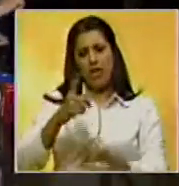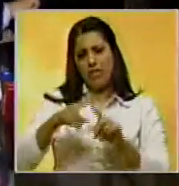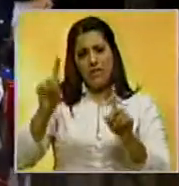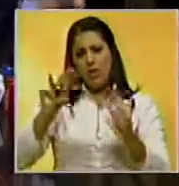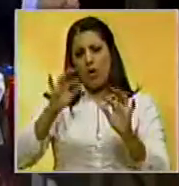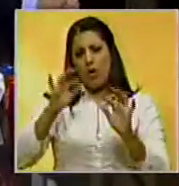regional